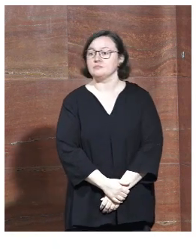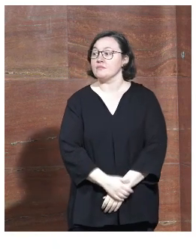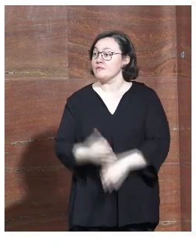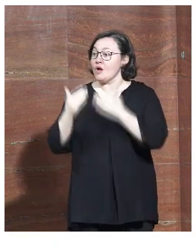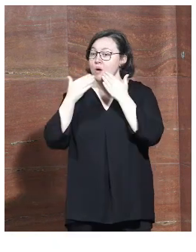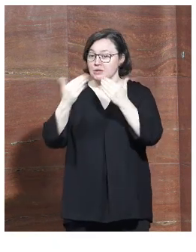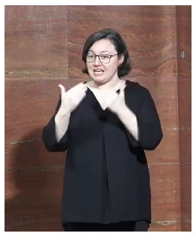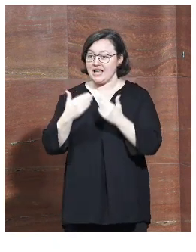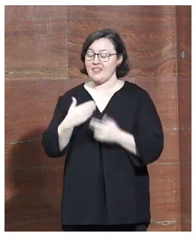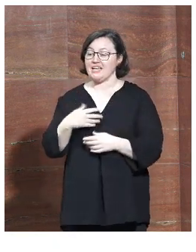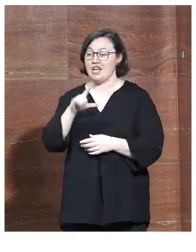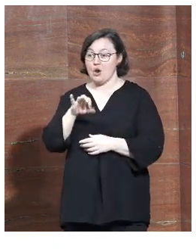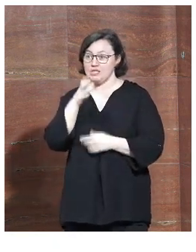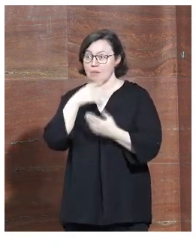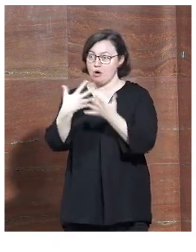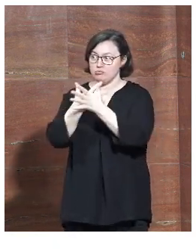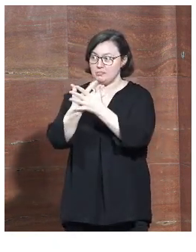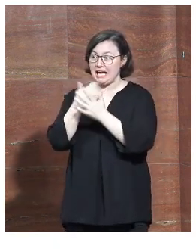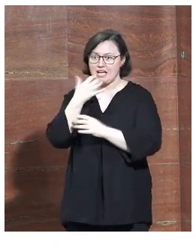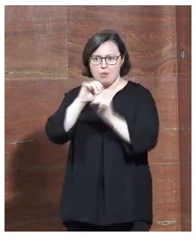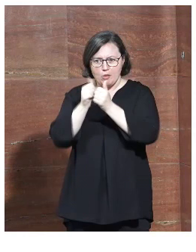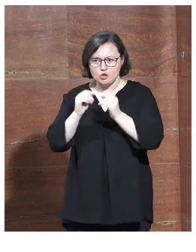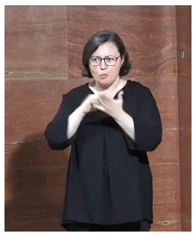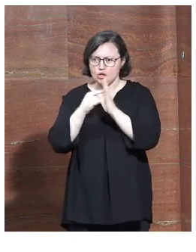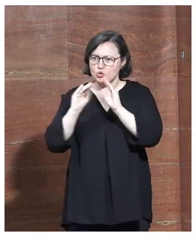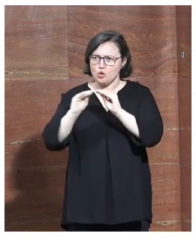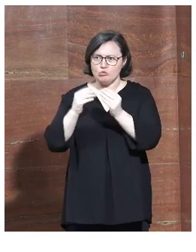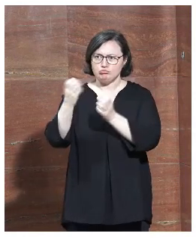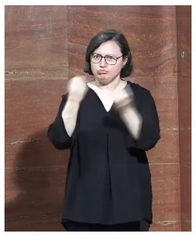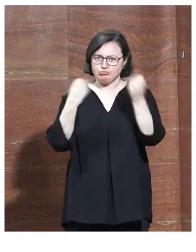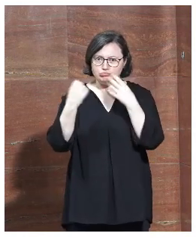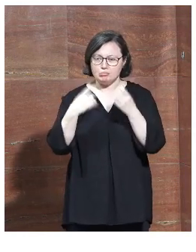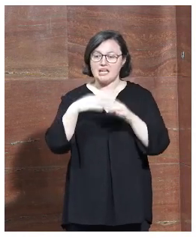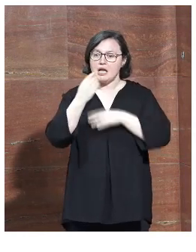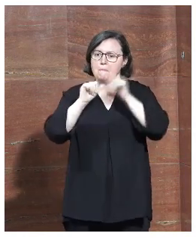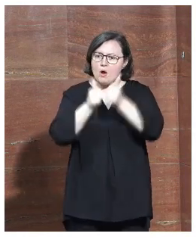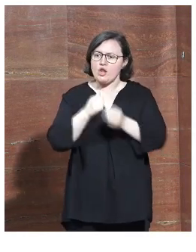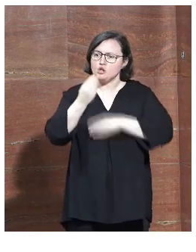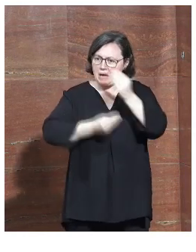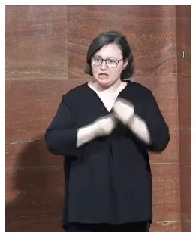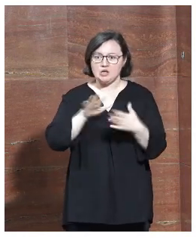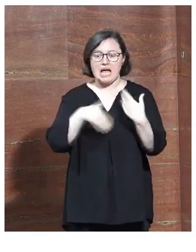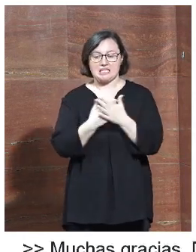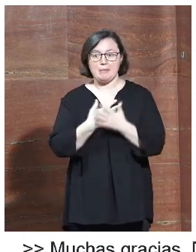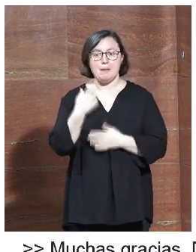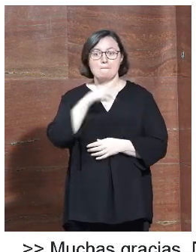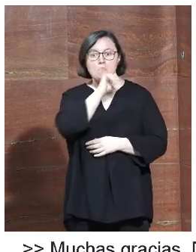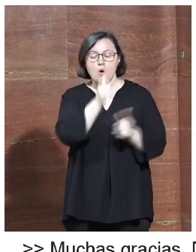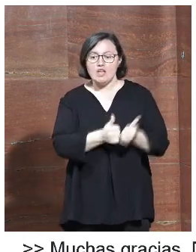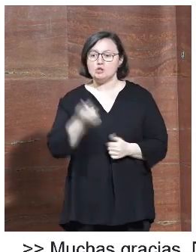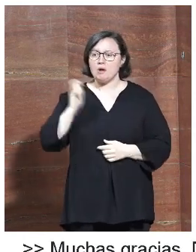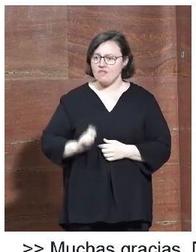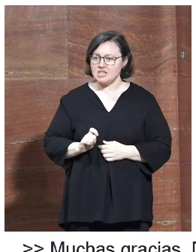Muchas gracias, doña Luisa, por compartirnos estos ejemplos de proyectos innovadores y de buenas prácticas y también como los profesionales como